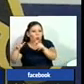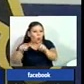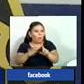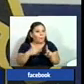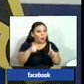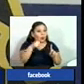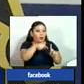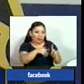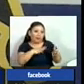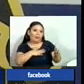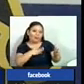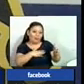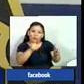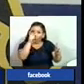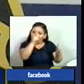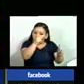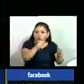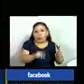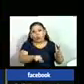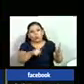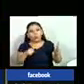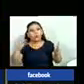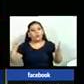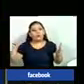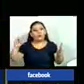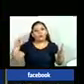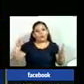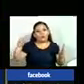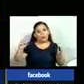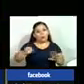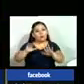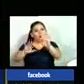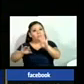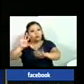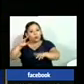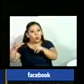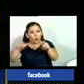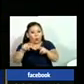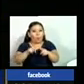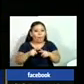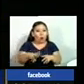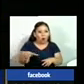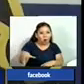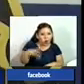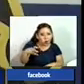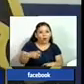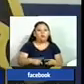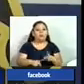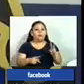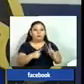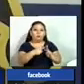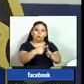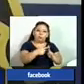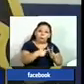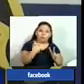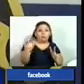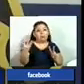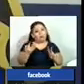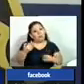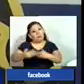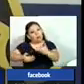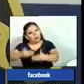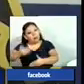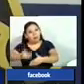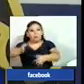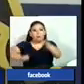posesión de drogas y a Carlos Elías Martínez de 19 años por robo y lesiones ambos tendrán que someterse